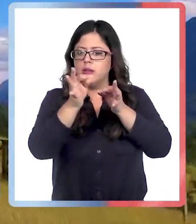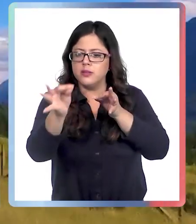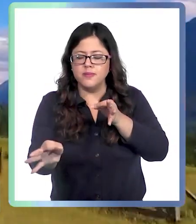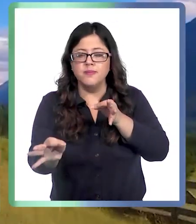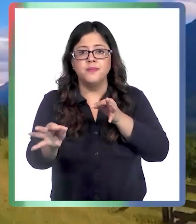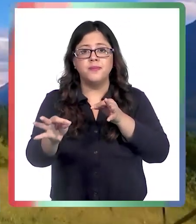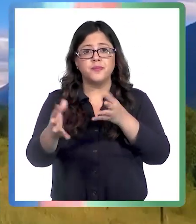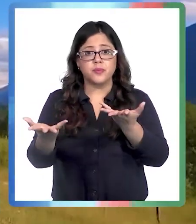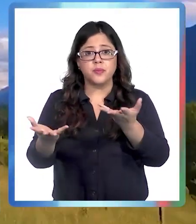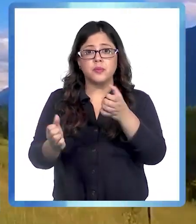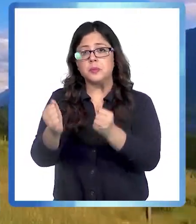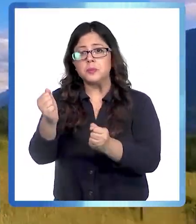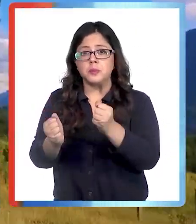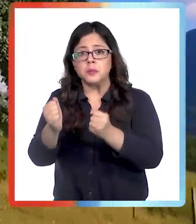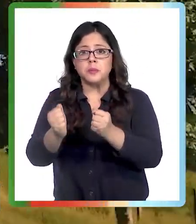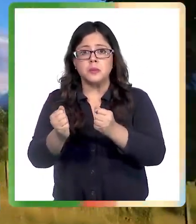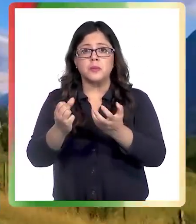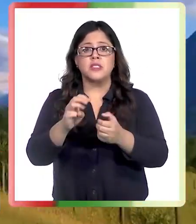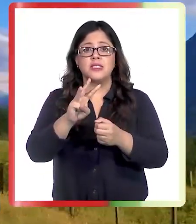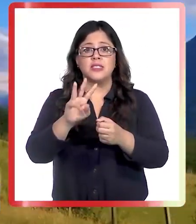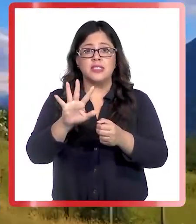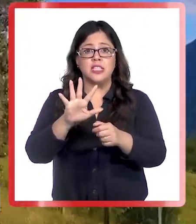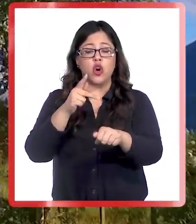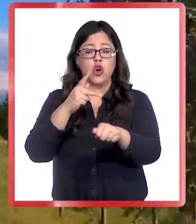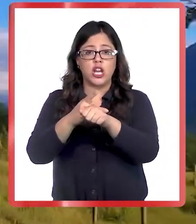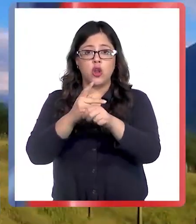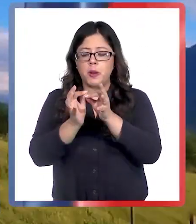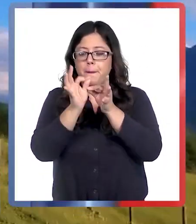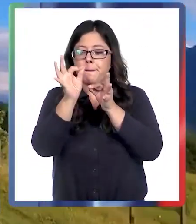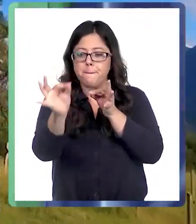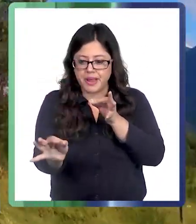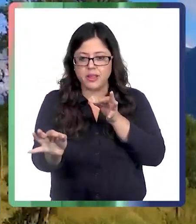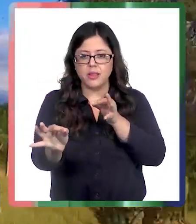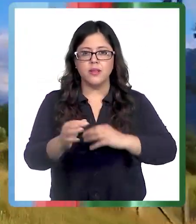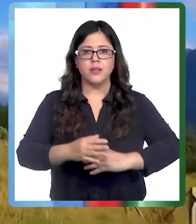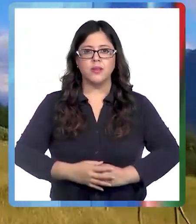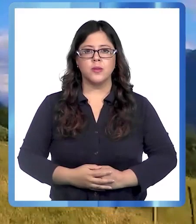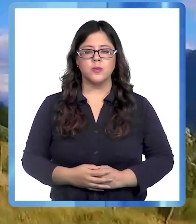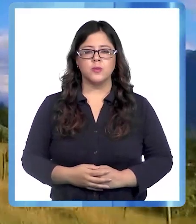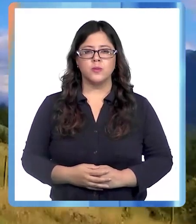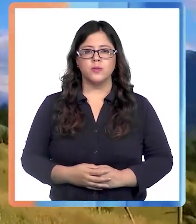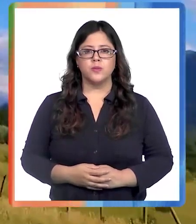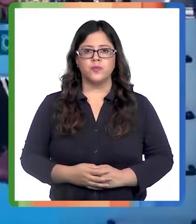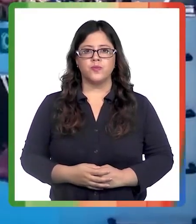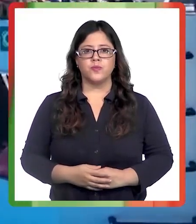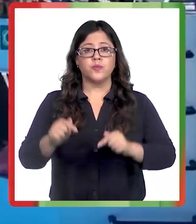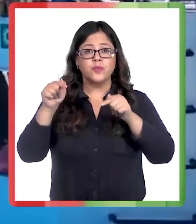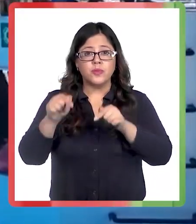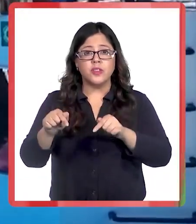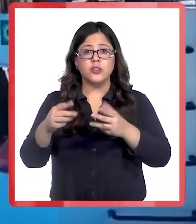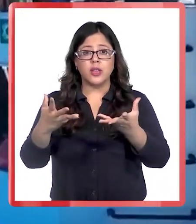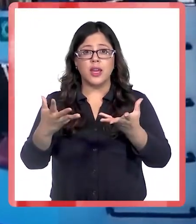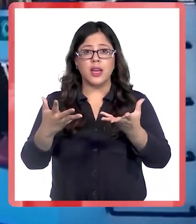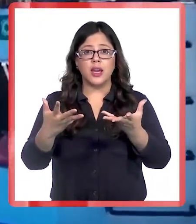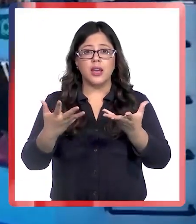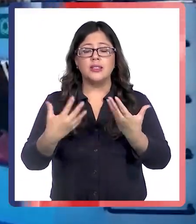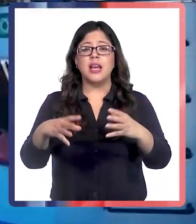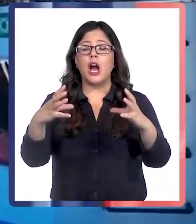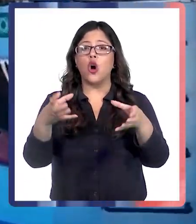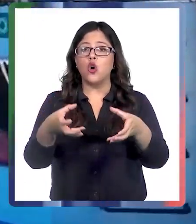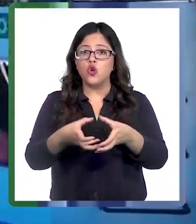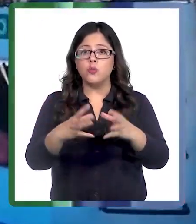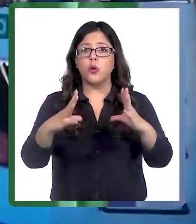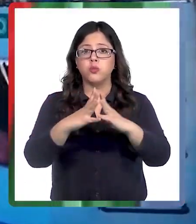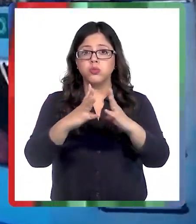y de ahí vía terrestre otros 35 kilómetros hasta llegar al destino final. Recorrido que efectuaron camiones del ejército